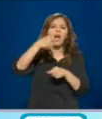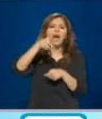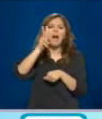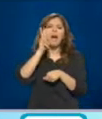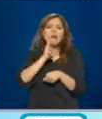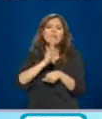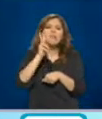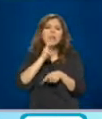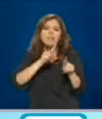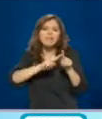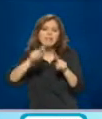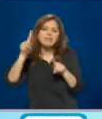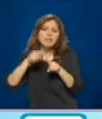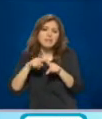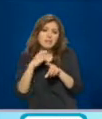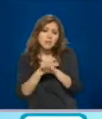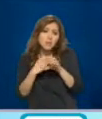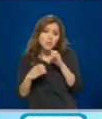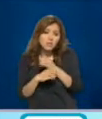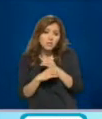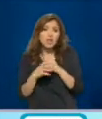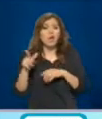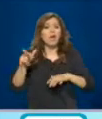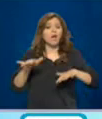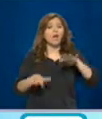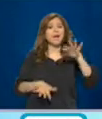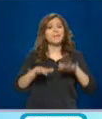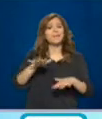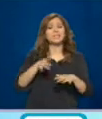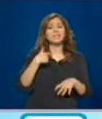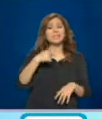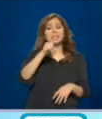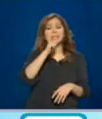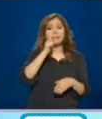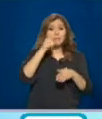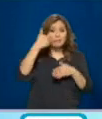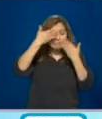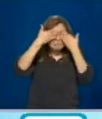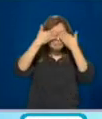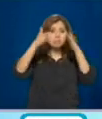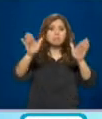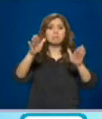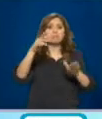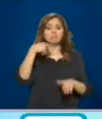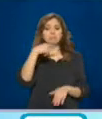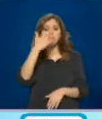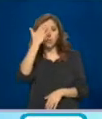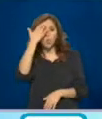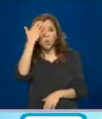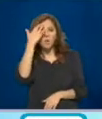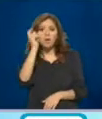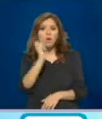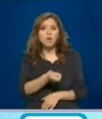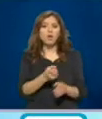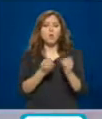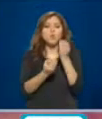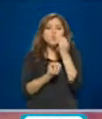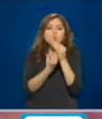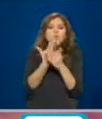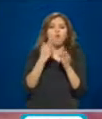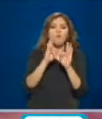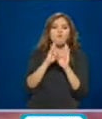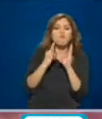¿Da pues, miedo? sí, ¿Cómo? no nos permite precisamente conocer este tipo de de experiencia. posibilidades. Pues sí, de sensaciones,